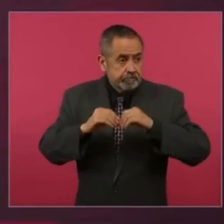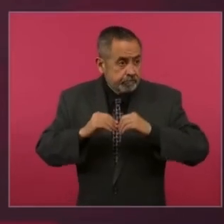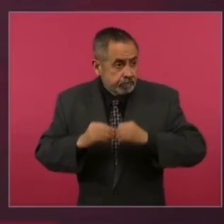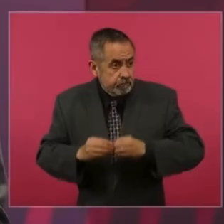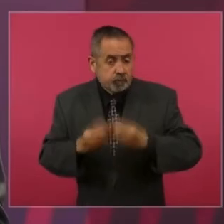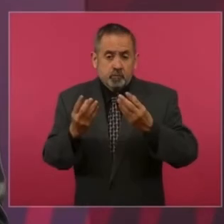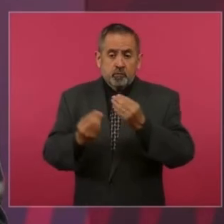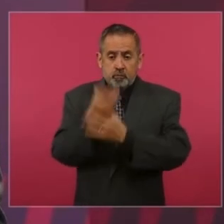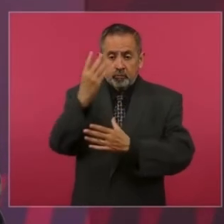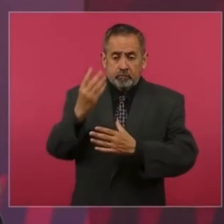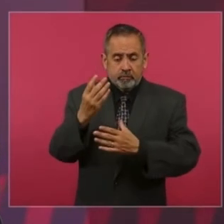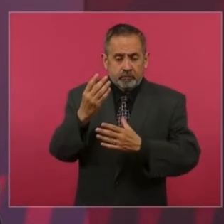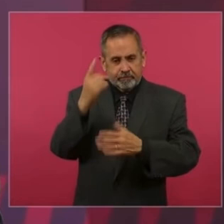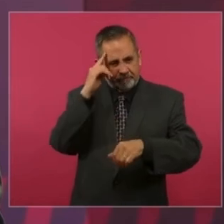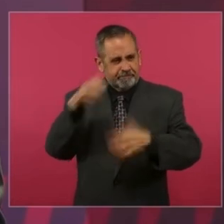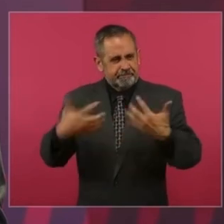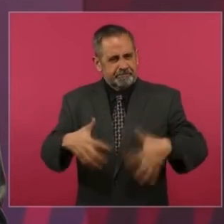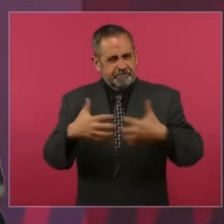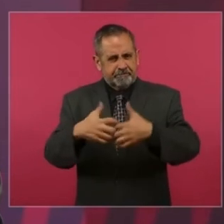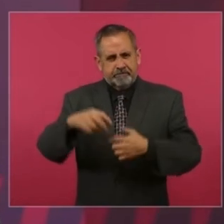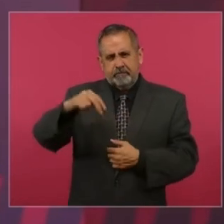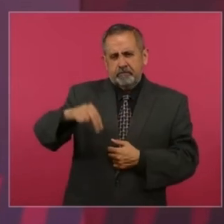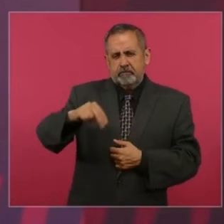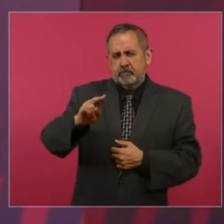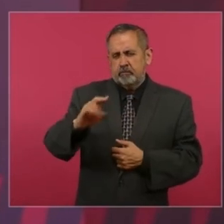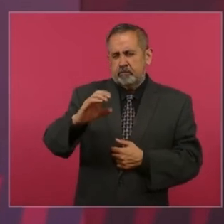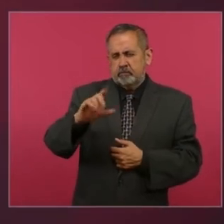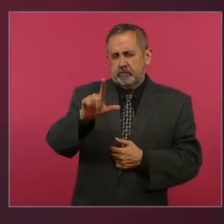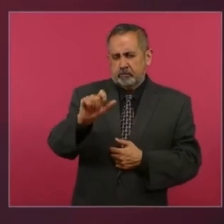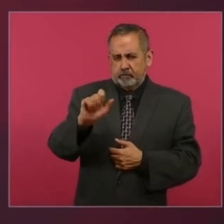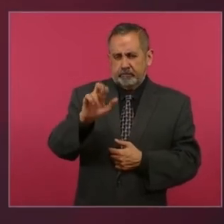creación de plantas nucleares